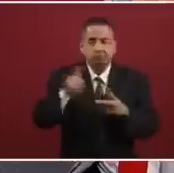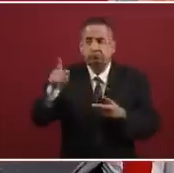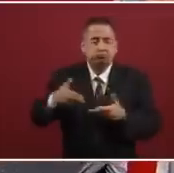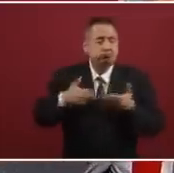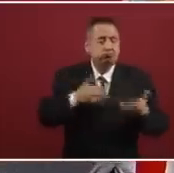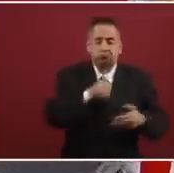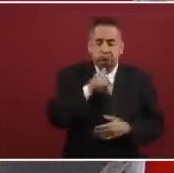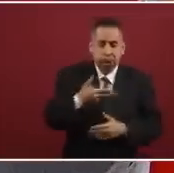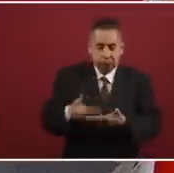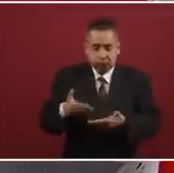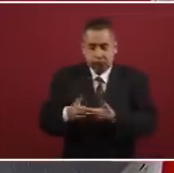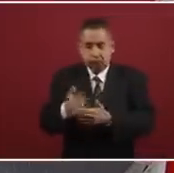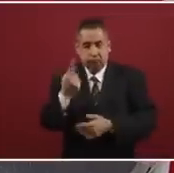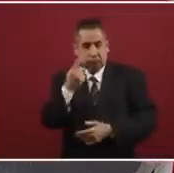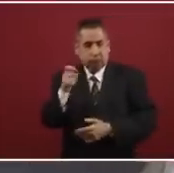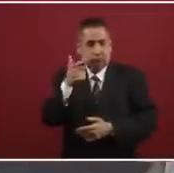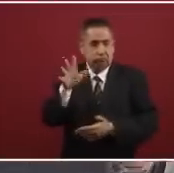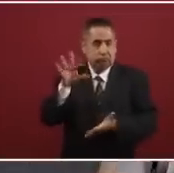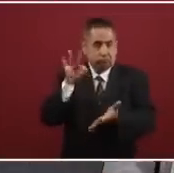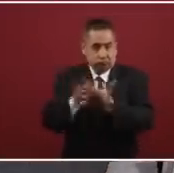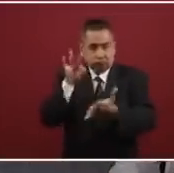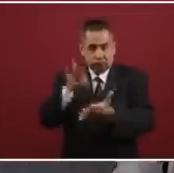110 puntos.